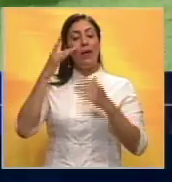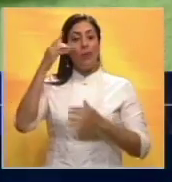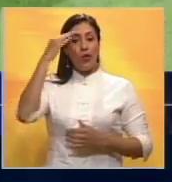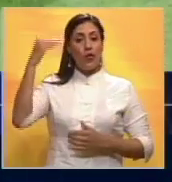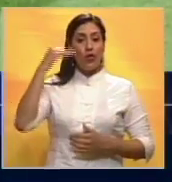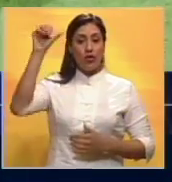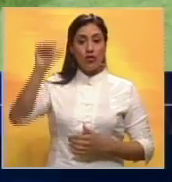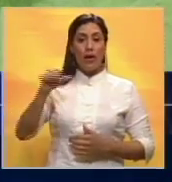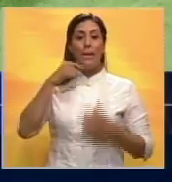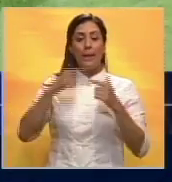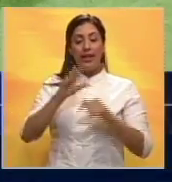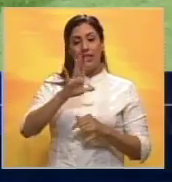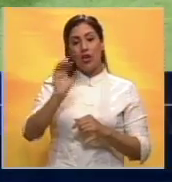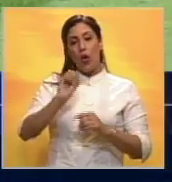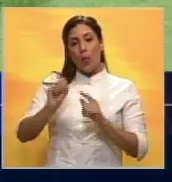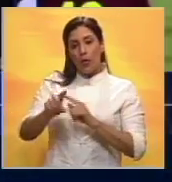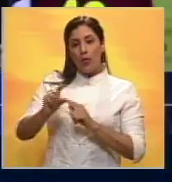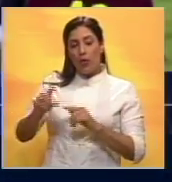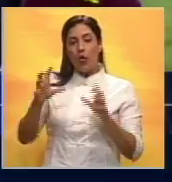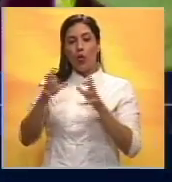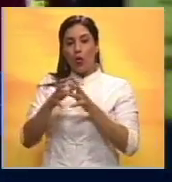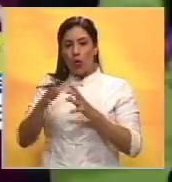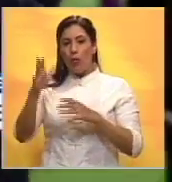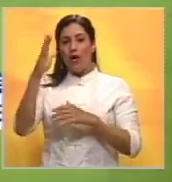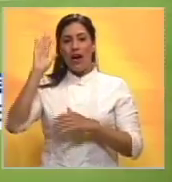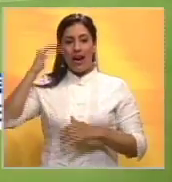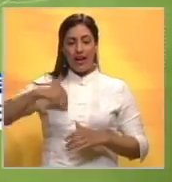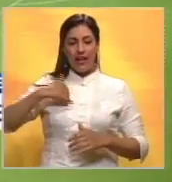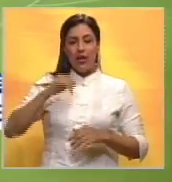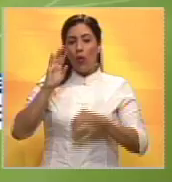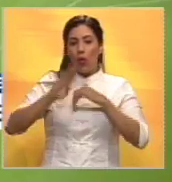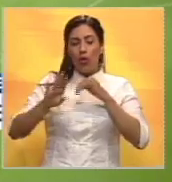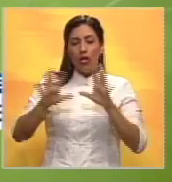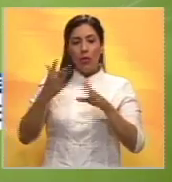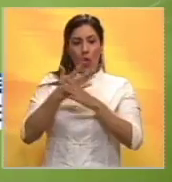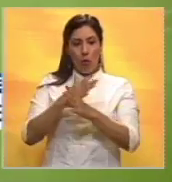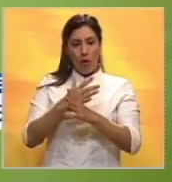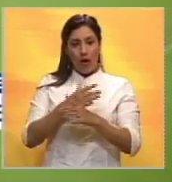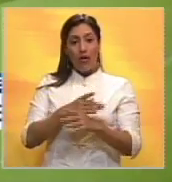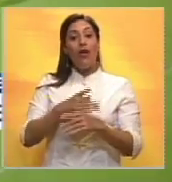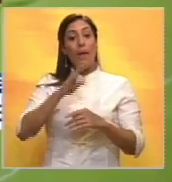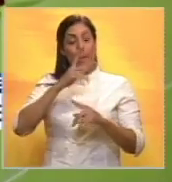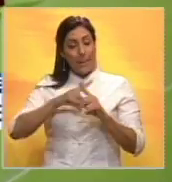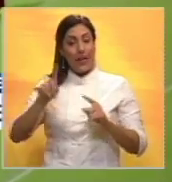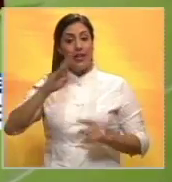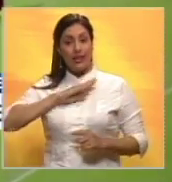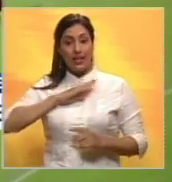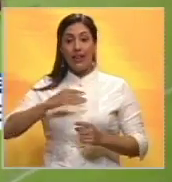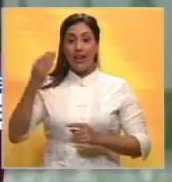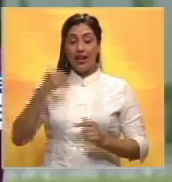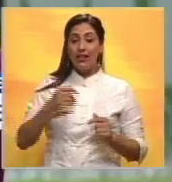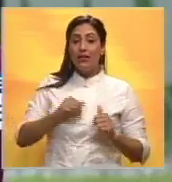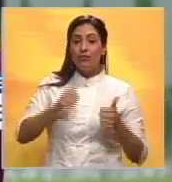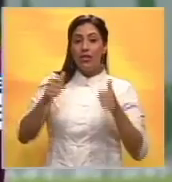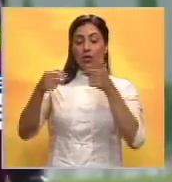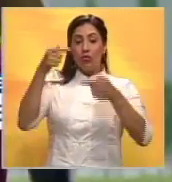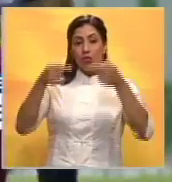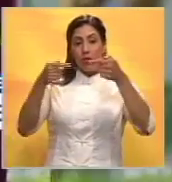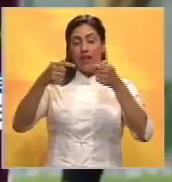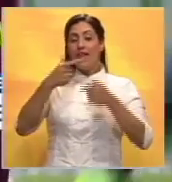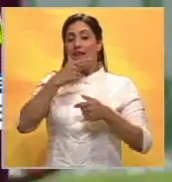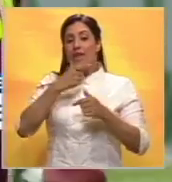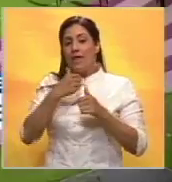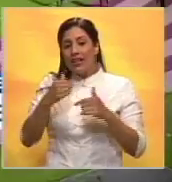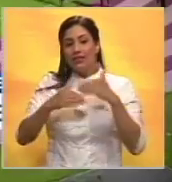pierde por cinco o más goles ante la albiceleste en el último partido del torneo Cabe destacar que desde que se disputa el hexagonal como